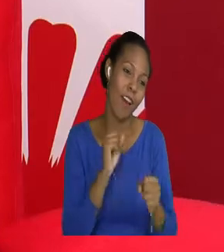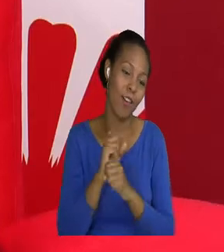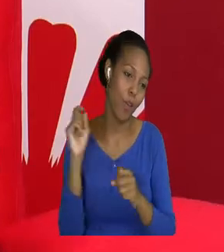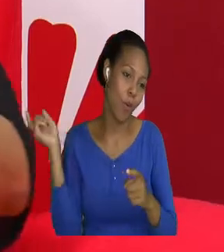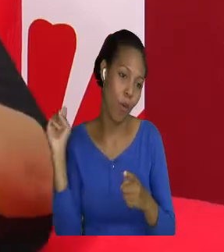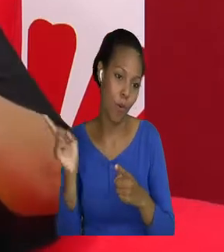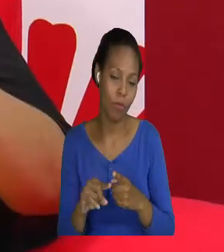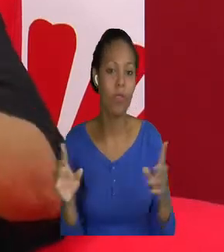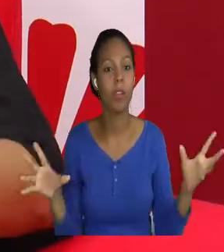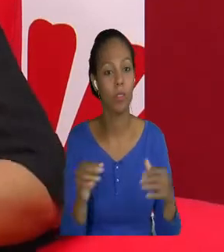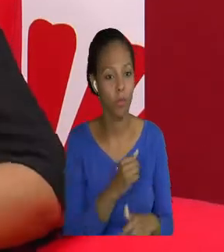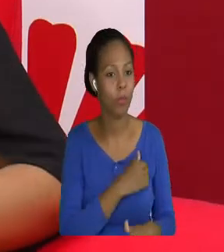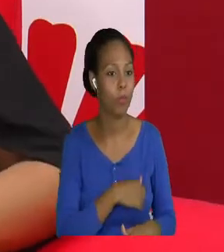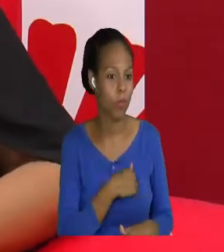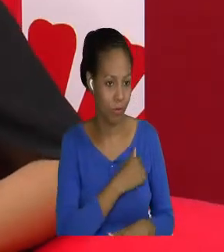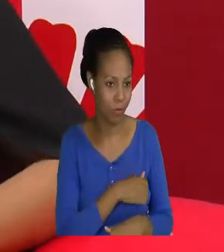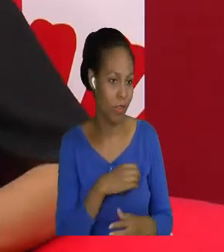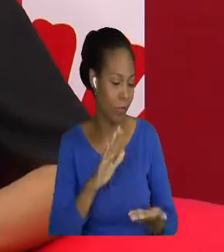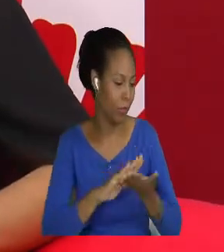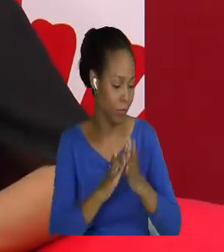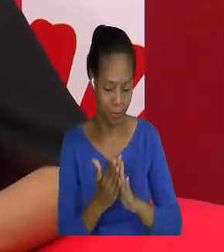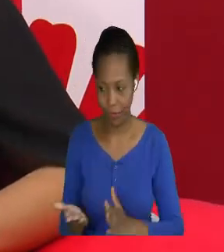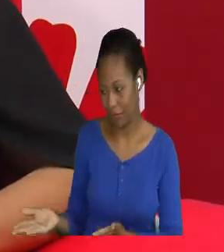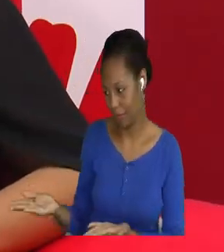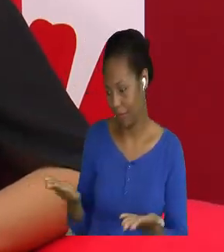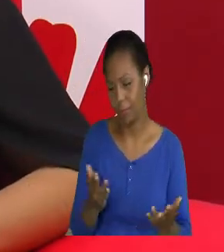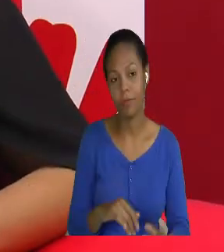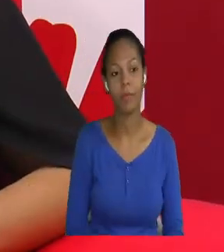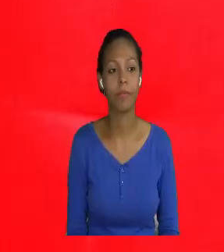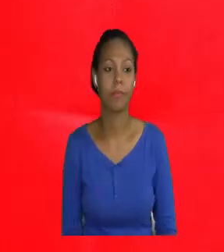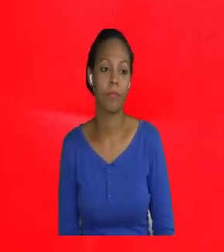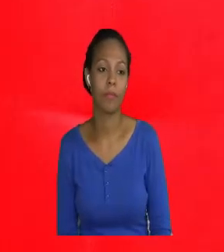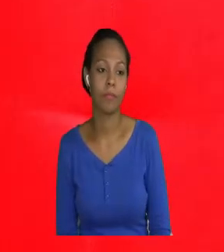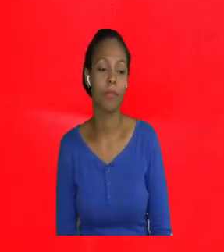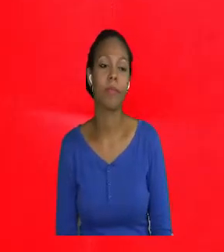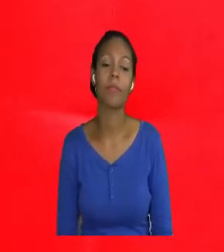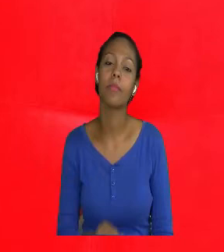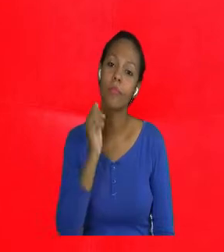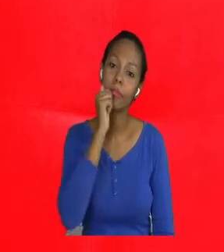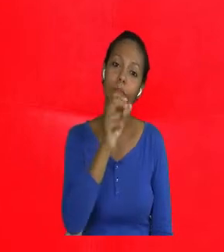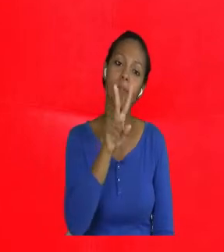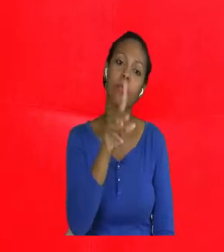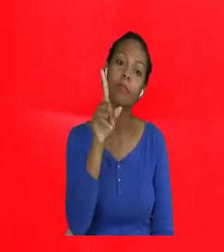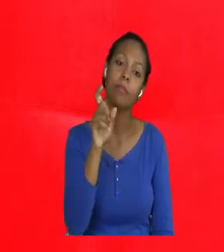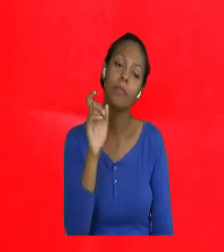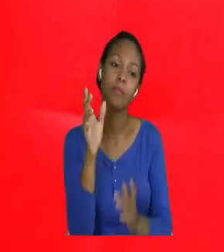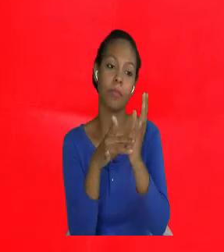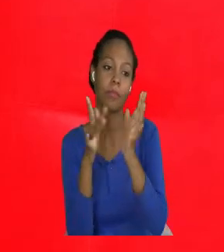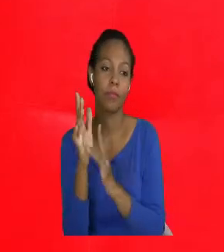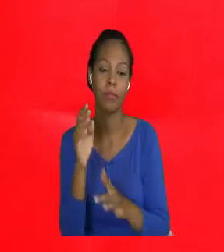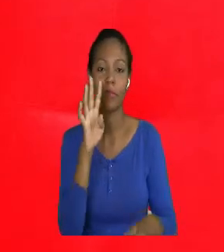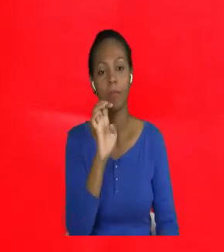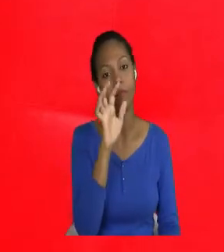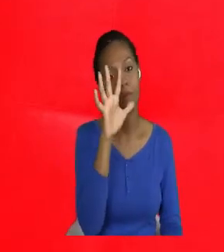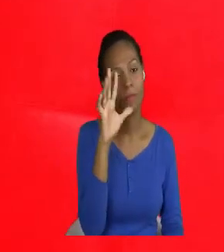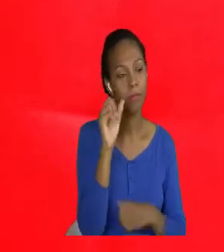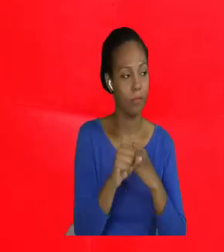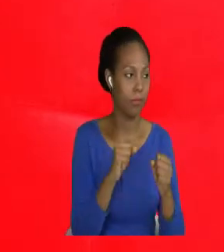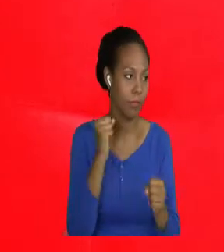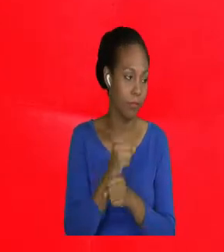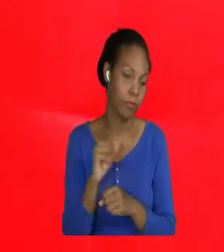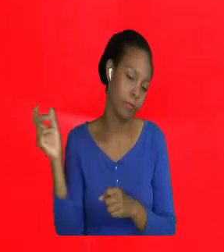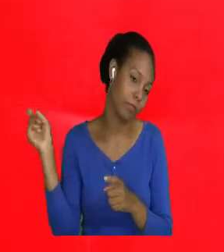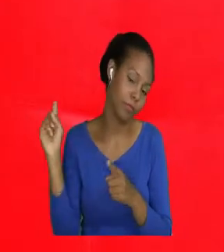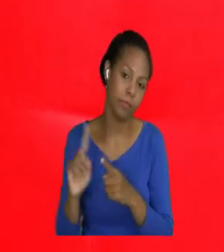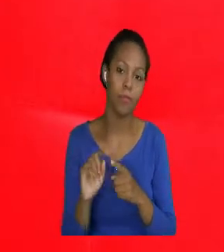la invitación a nuestra comunidad. Bueno, mañana 26 de abril, 95 años de vida municipal. Desde las